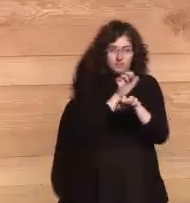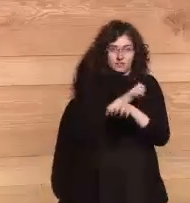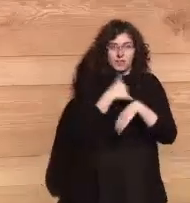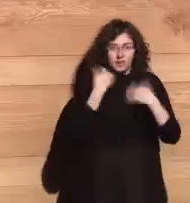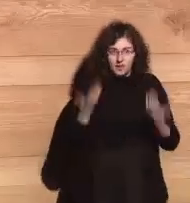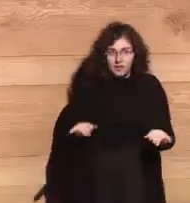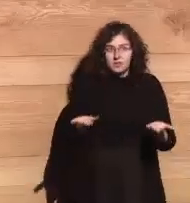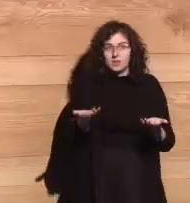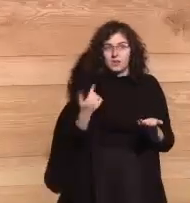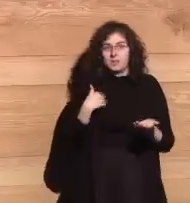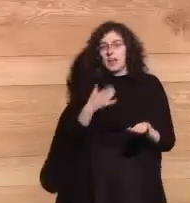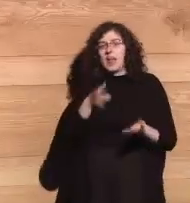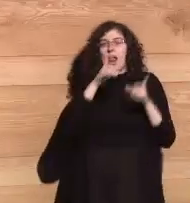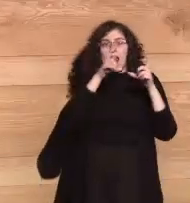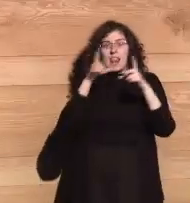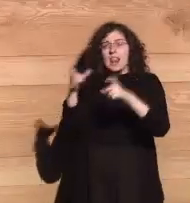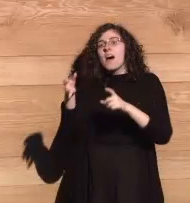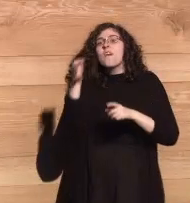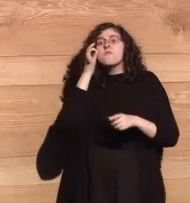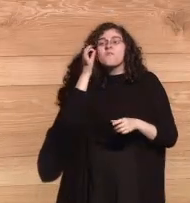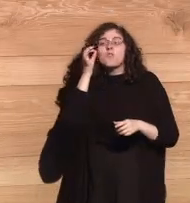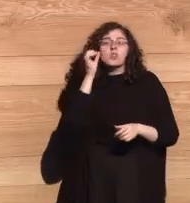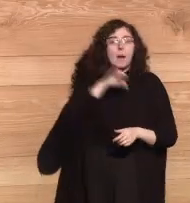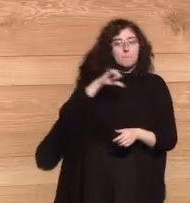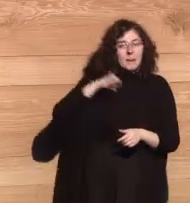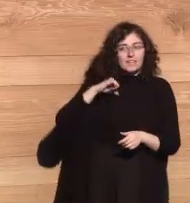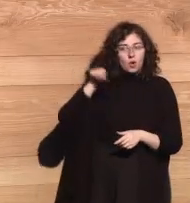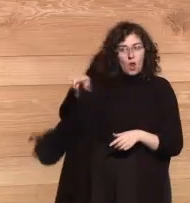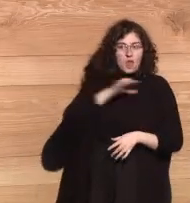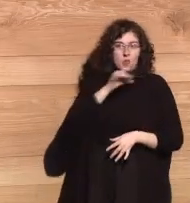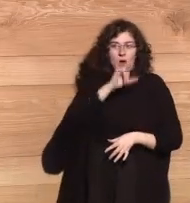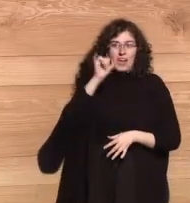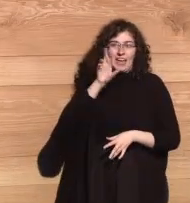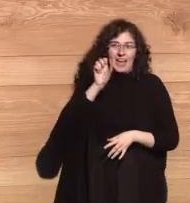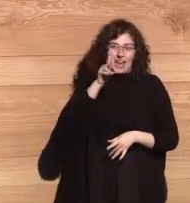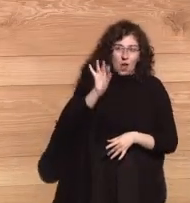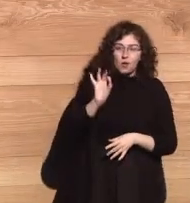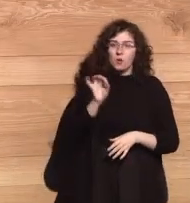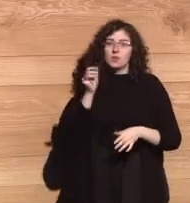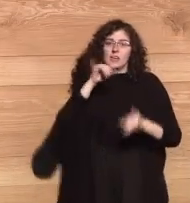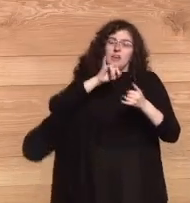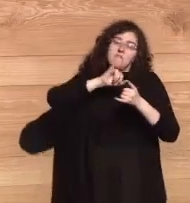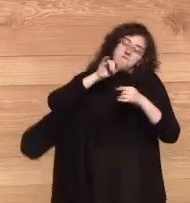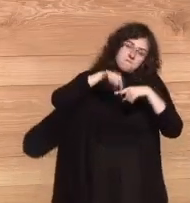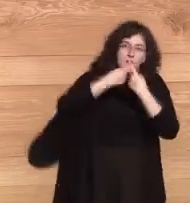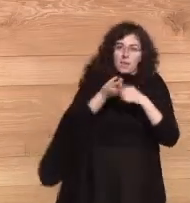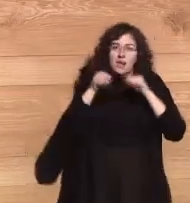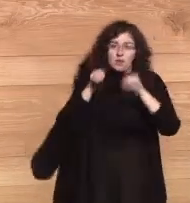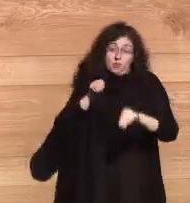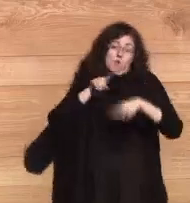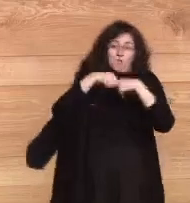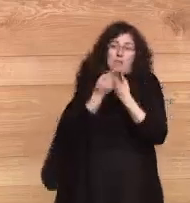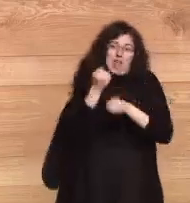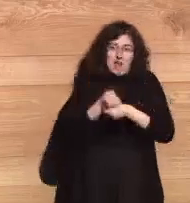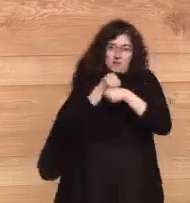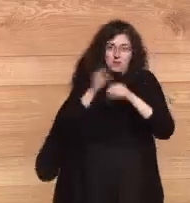Así que me torné la fotógrafa particular de don Gerardo y toda su familia, Qué bueno. de toda familia de sus caballos, ¿no?